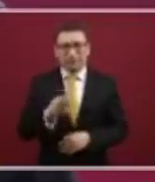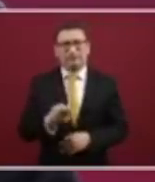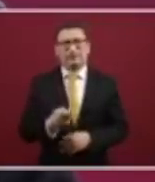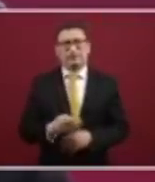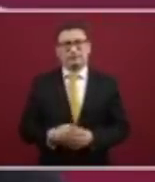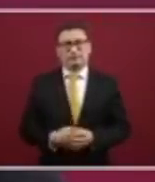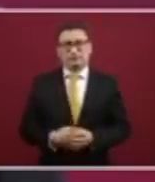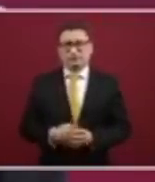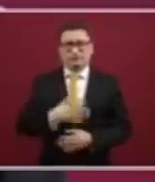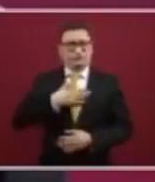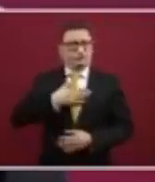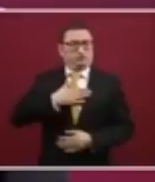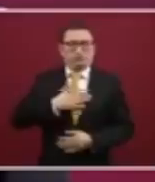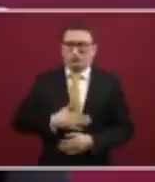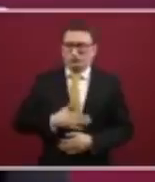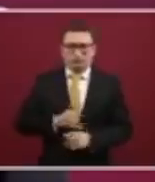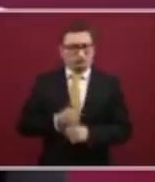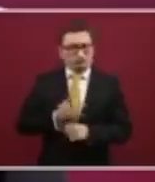completamente injusto.